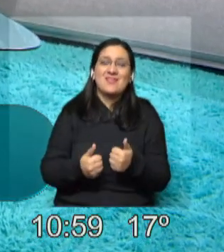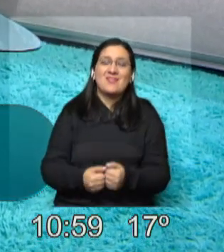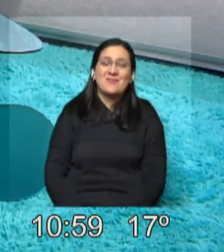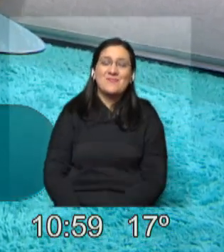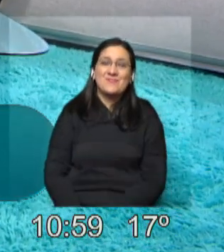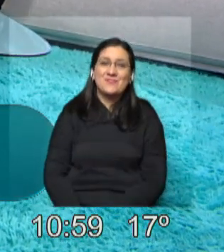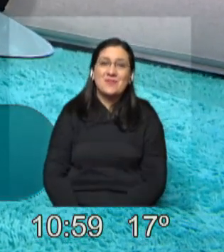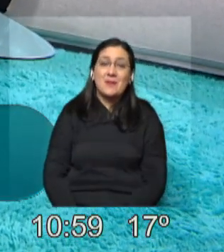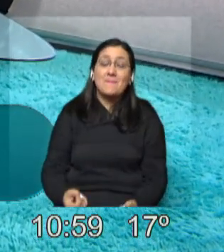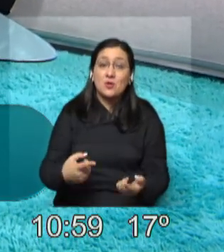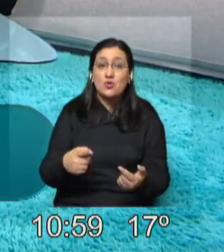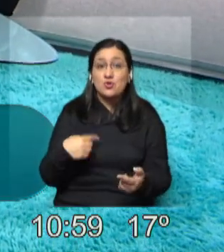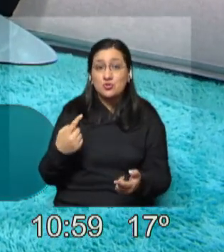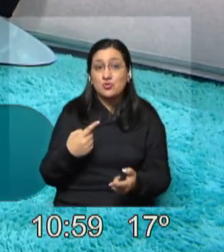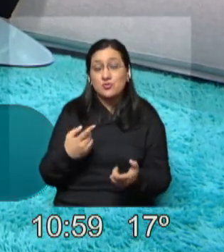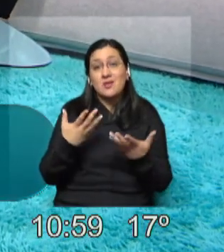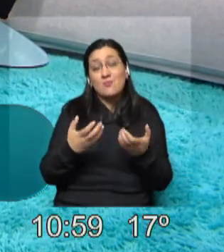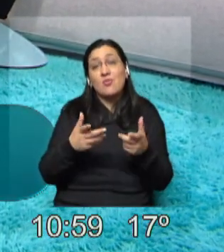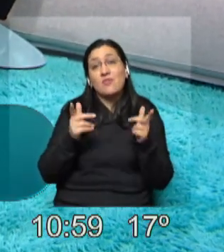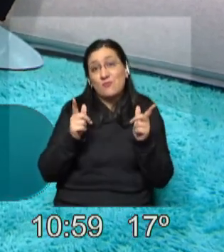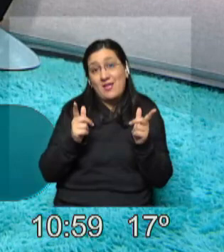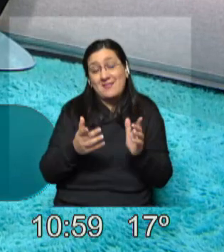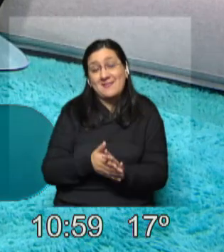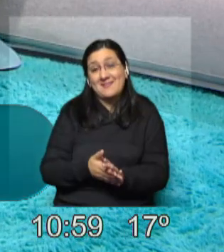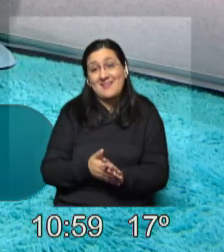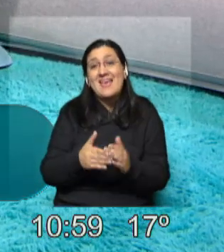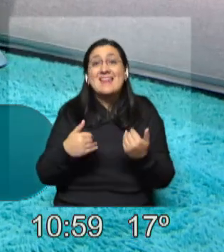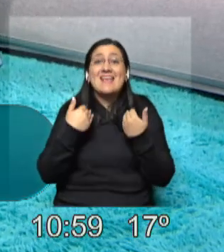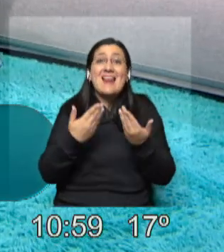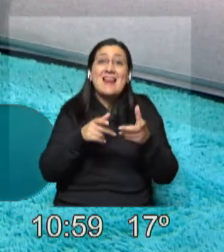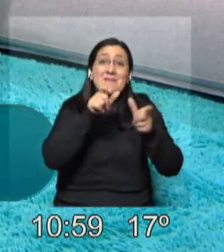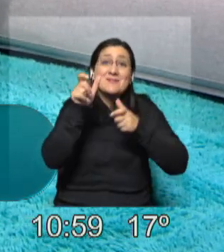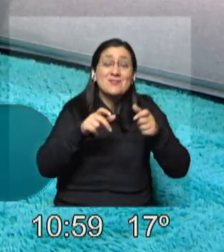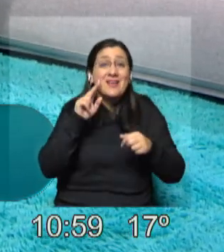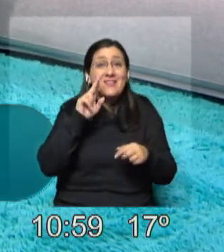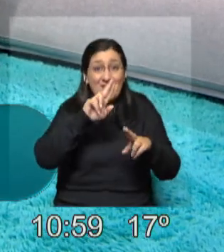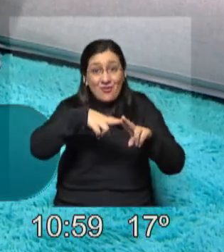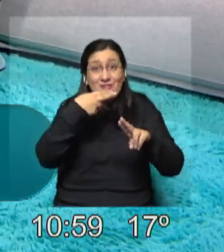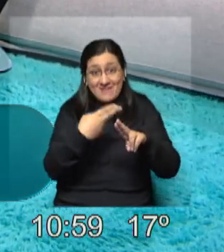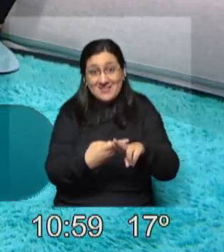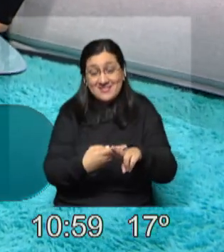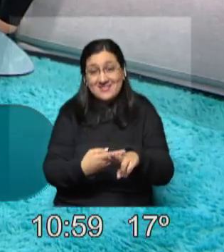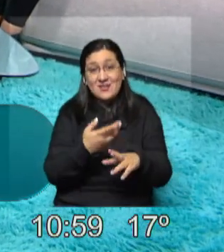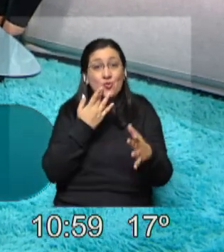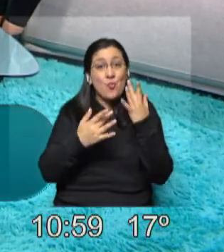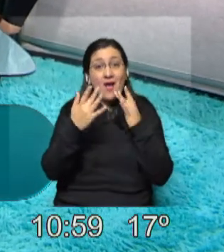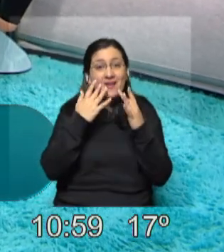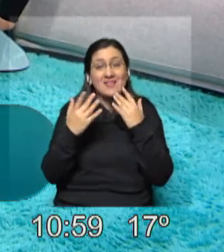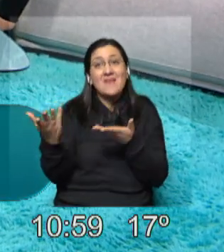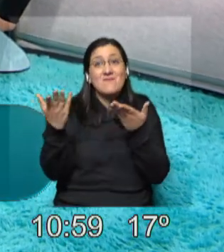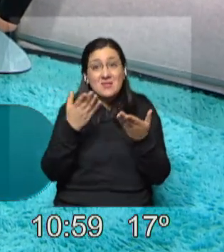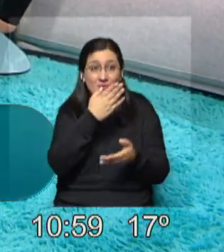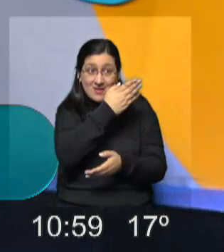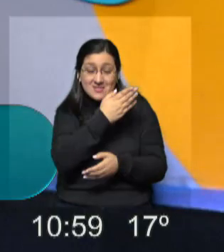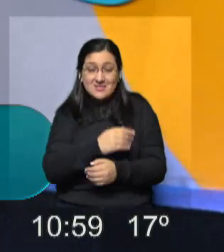¡Qué lindo! Pero escuchá, nosotros, viste, queremos disfrutarte un poquito también. Obvio. Y regalarle a la gente un poquito de tu arte, así que te invitamos a que